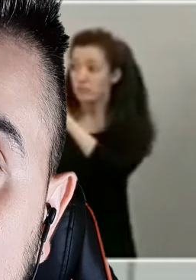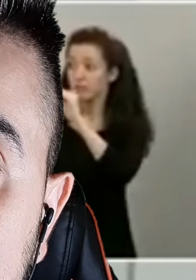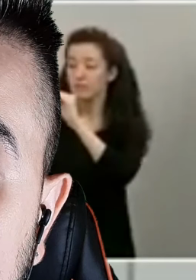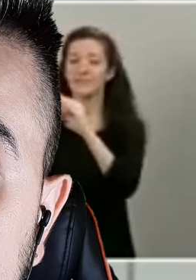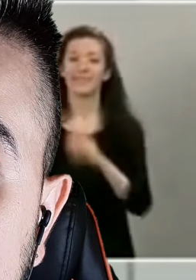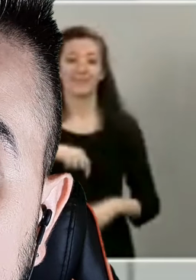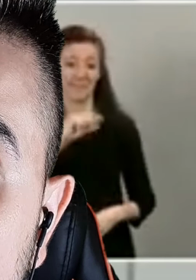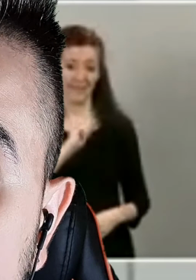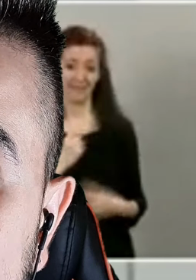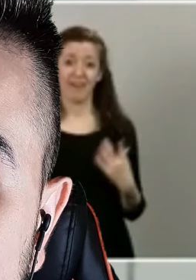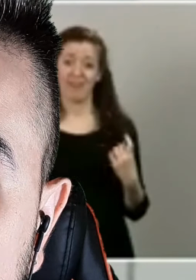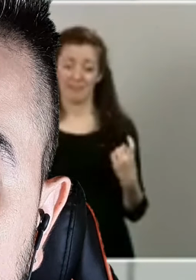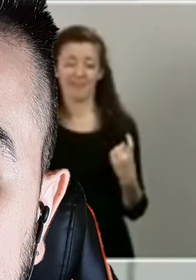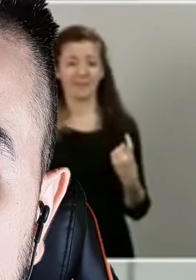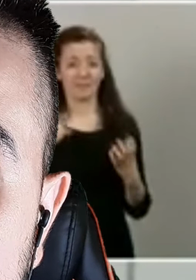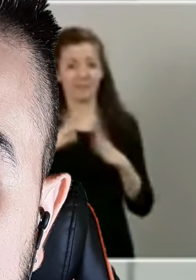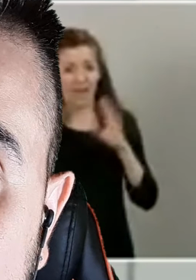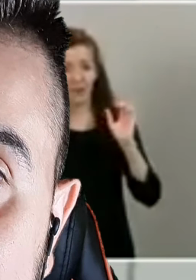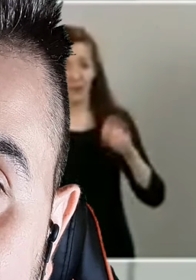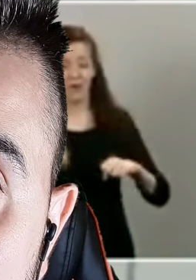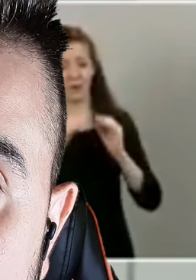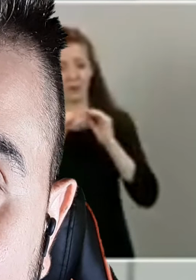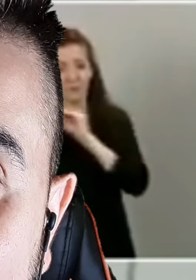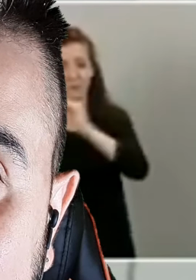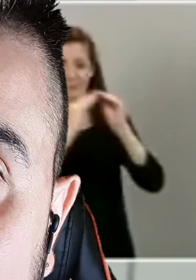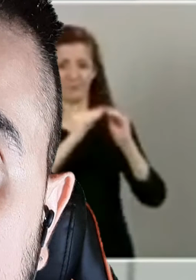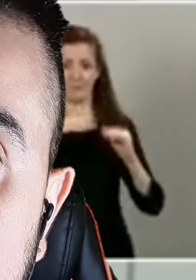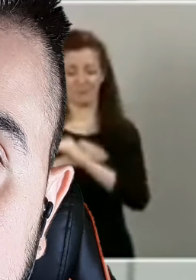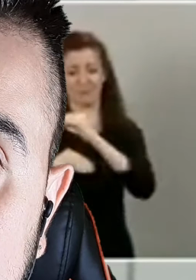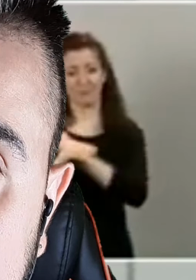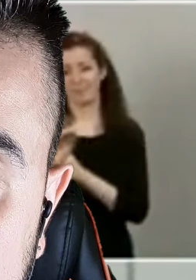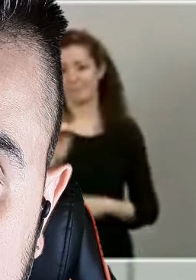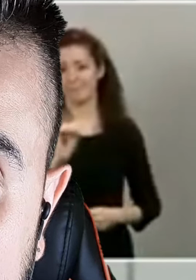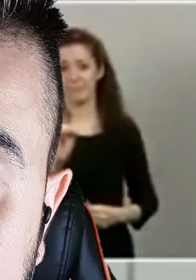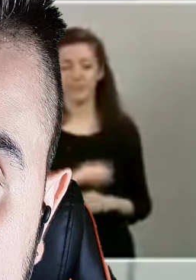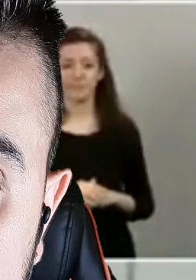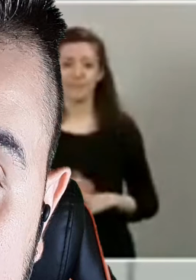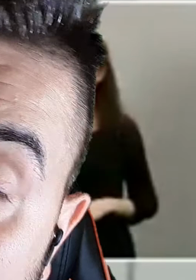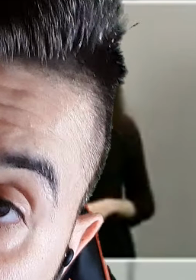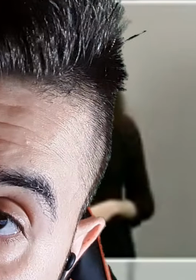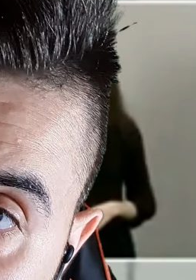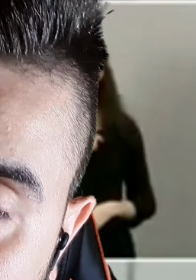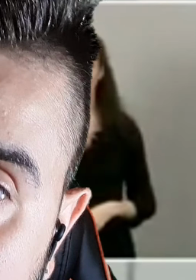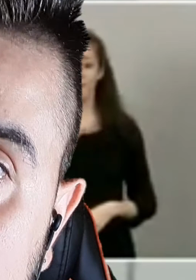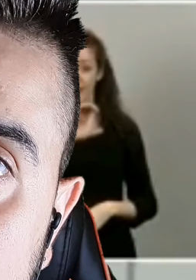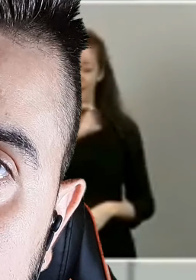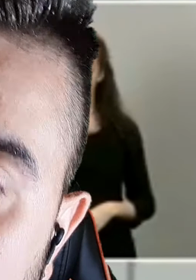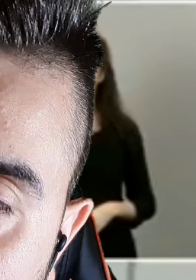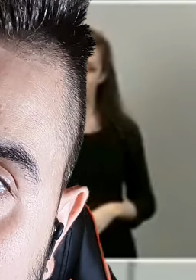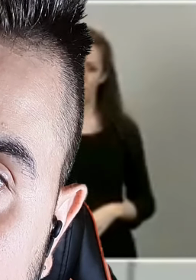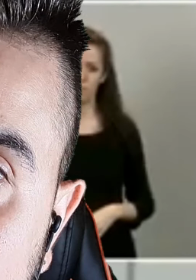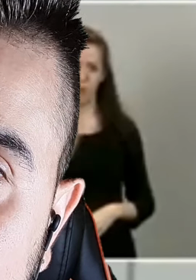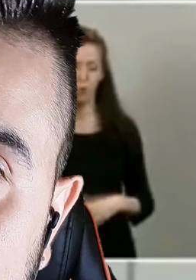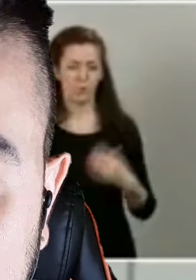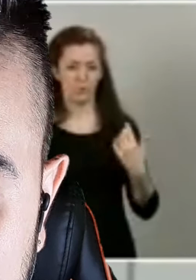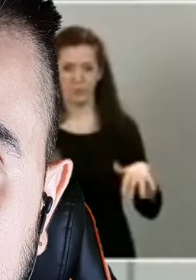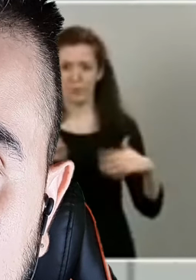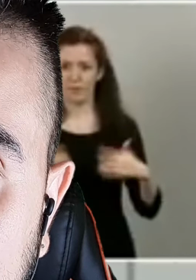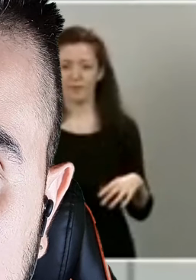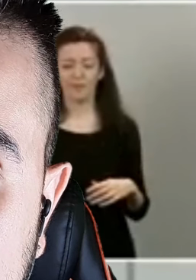españa donde no están dando realmente esa ayuda a la gente que lo necesita vale entonces vamos a ver